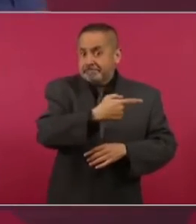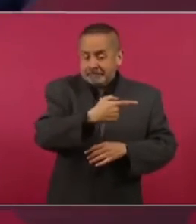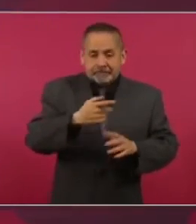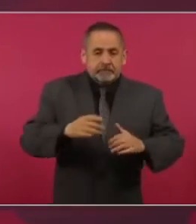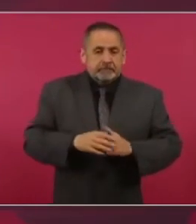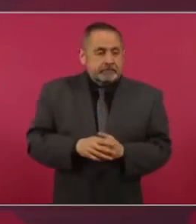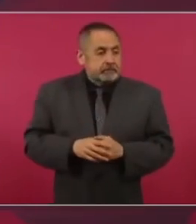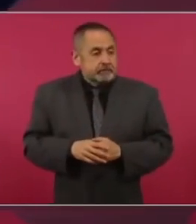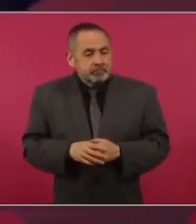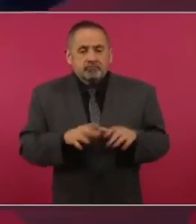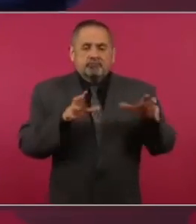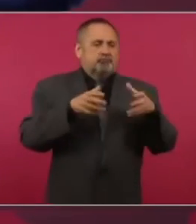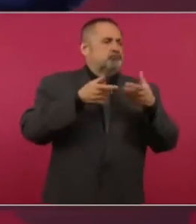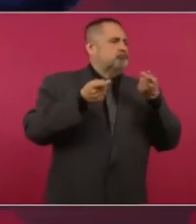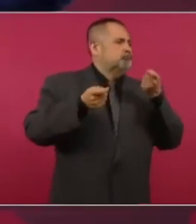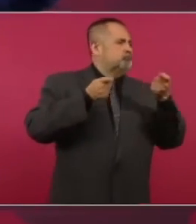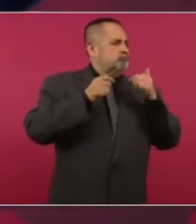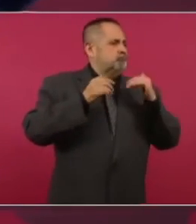Y ellos acá,